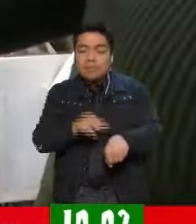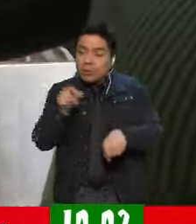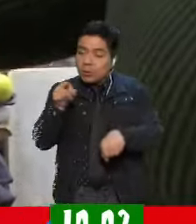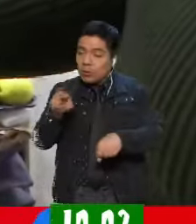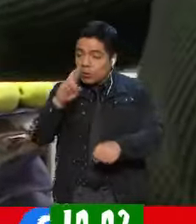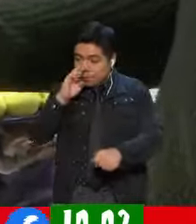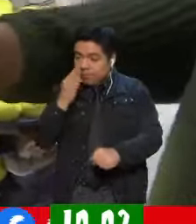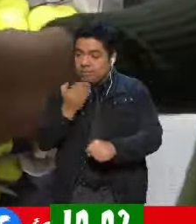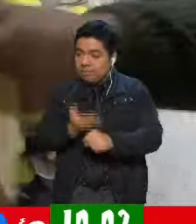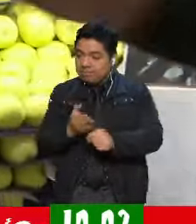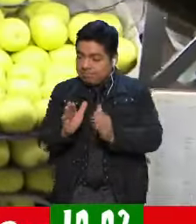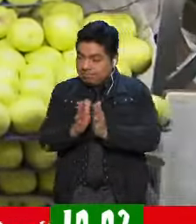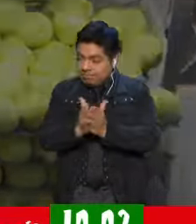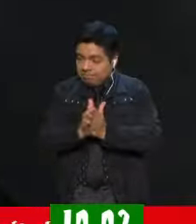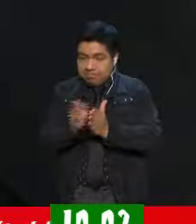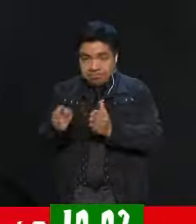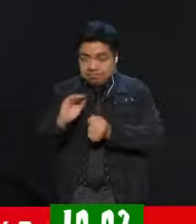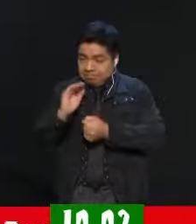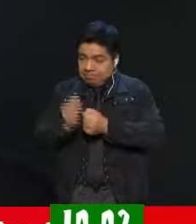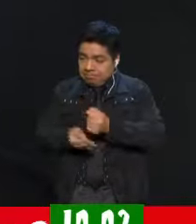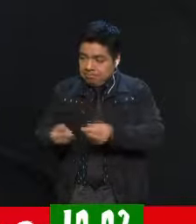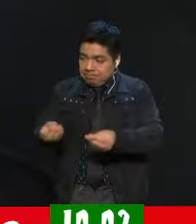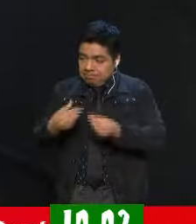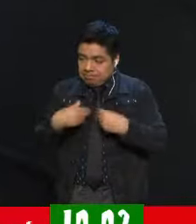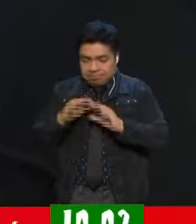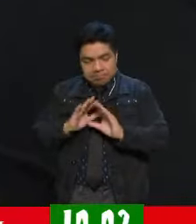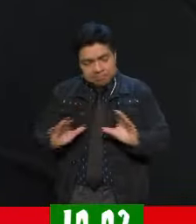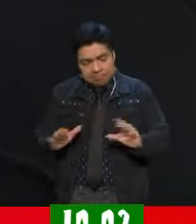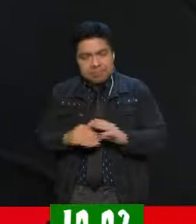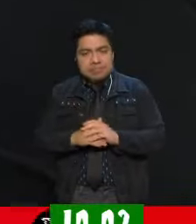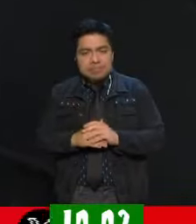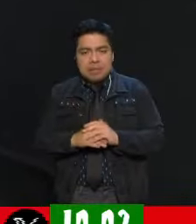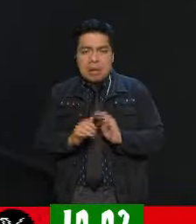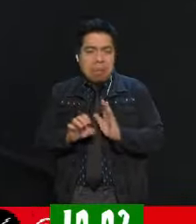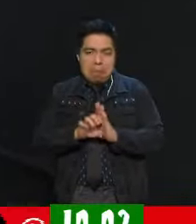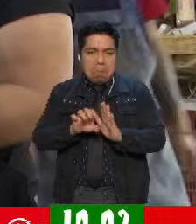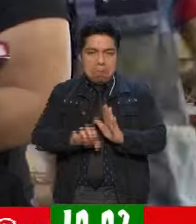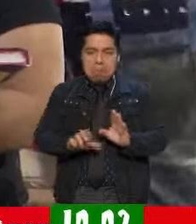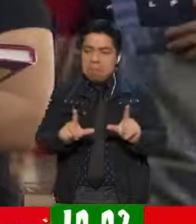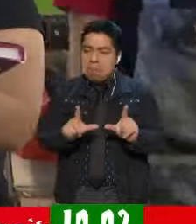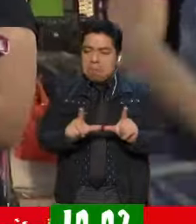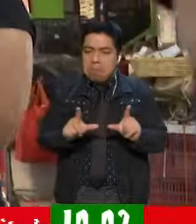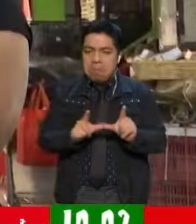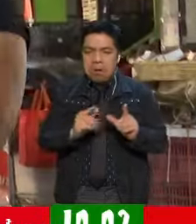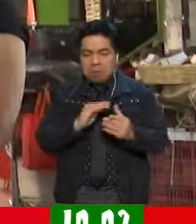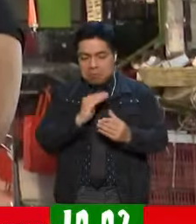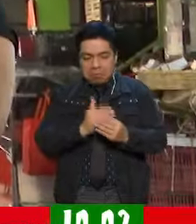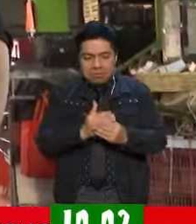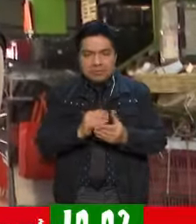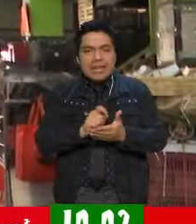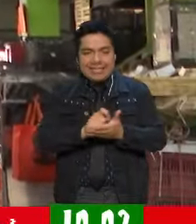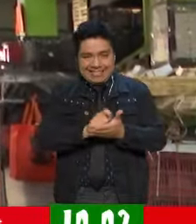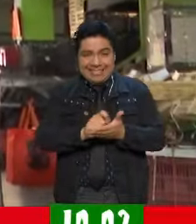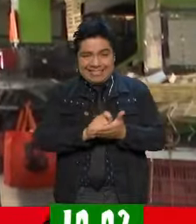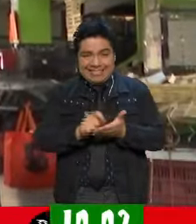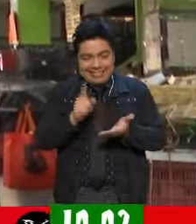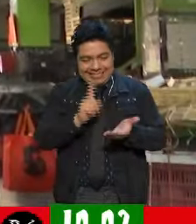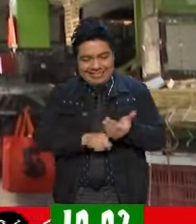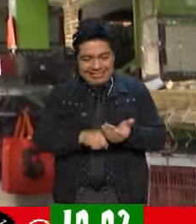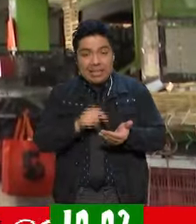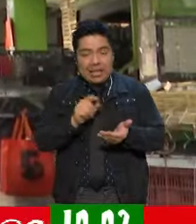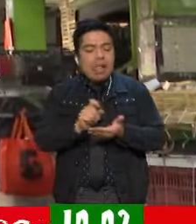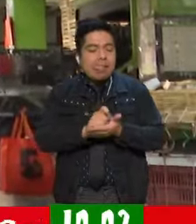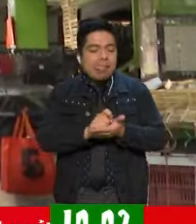responsable de regresar el libro cuando tú este lo termines de leer si no cuenta con una tarjetita dentro les damos un papelito para que en ese